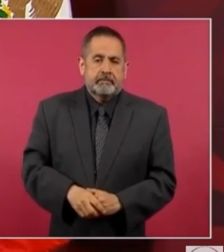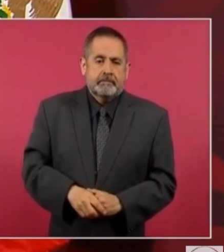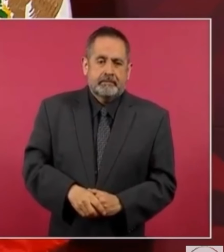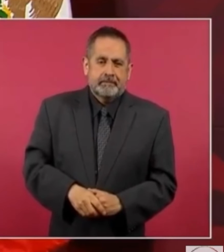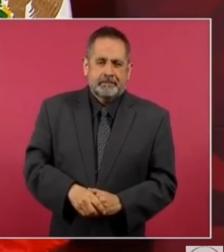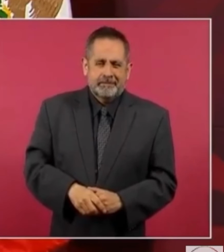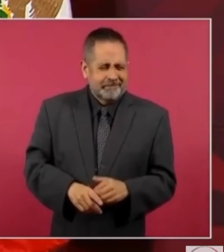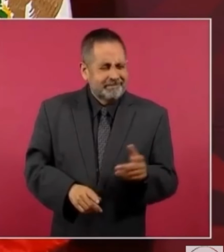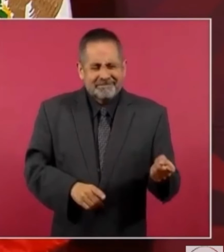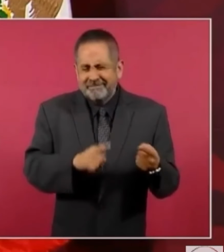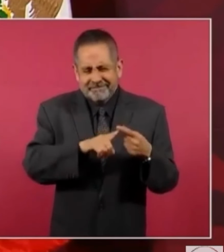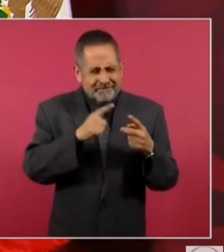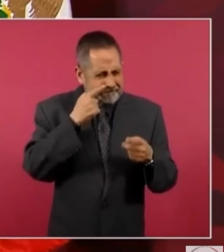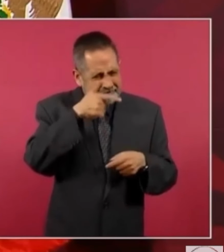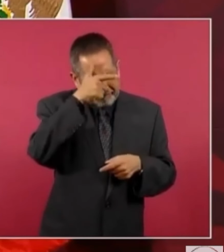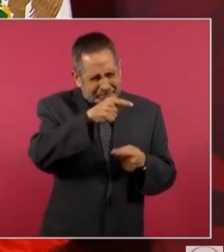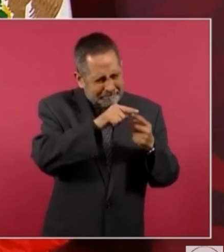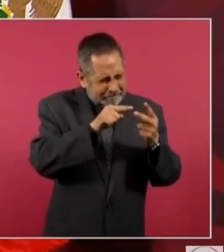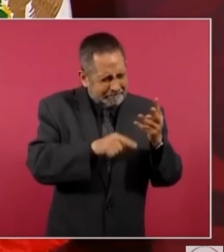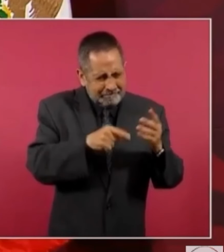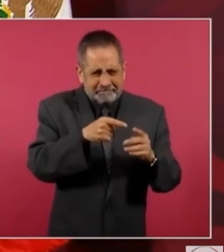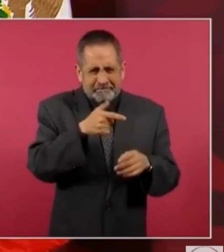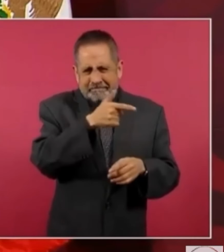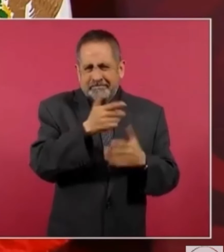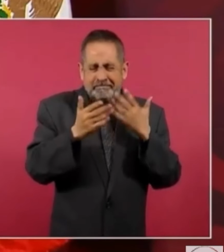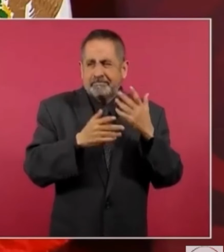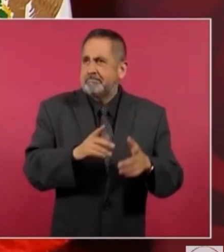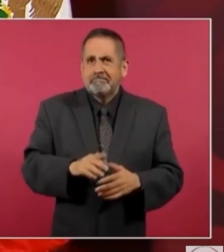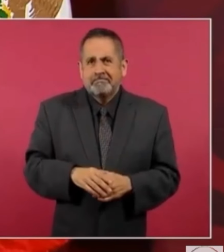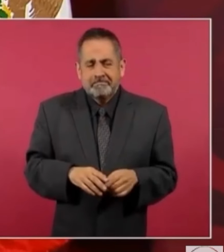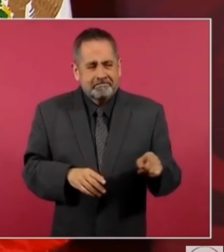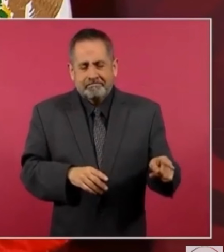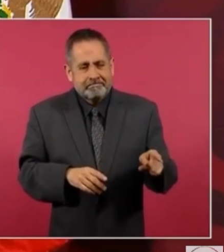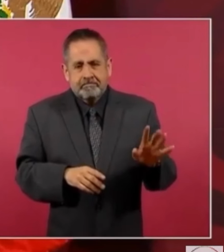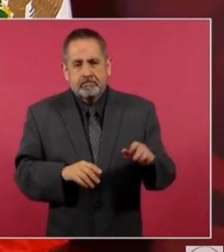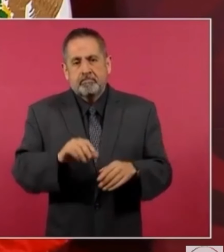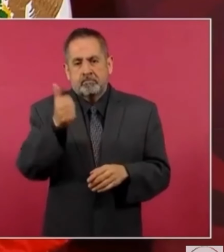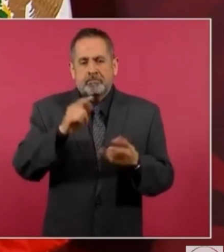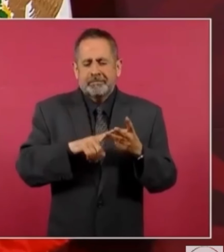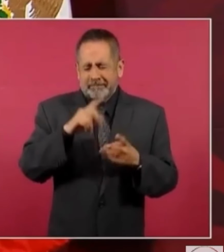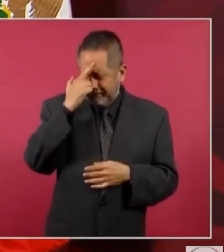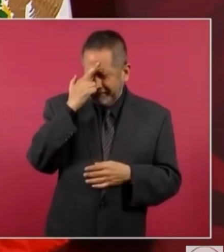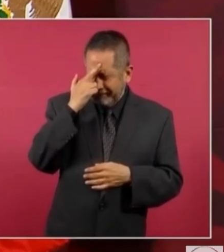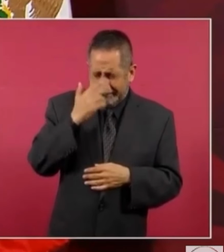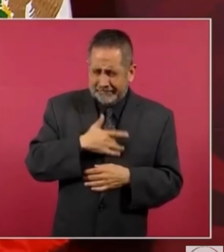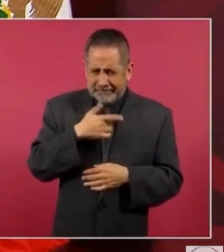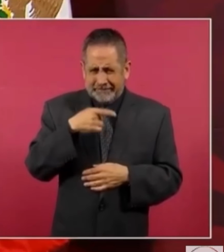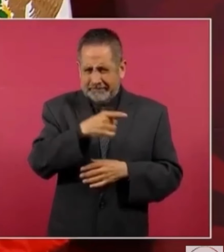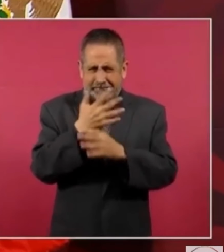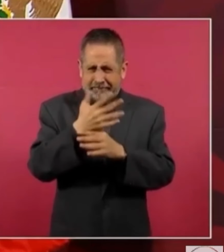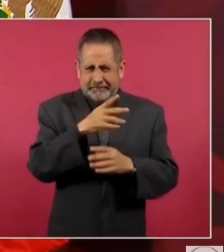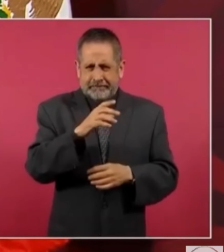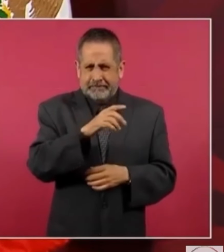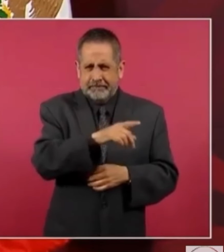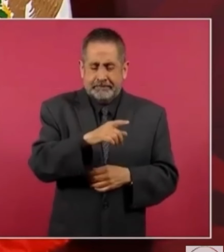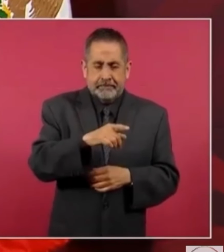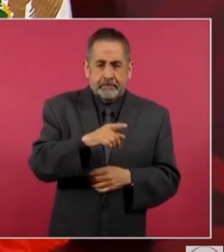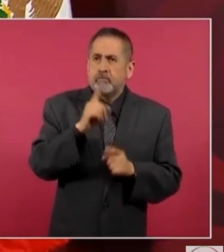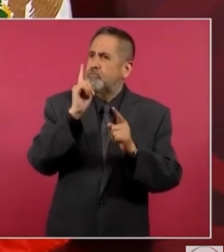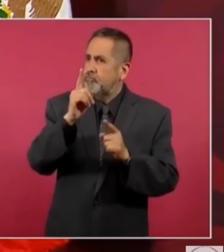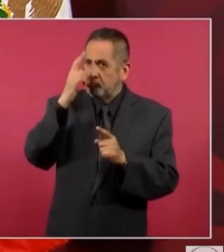De las cosas que he encontrado, otra cita, nada más que no es directa, tengo una de